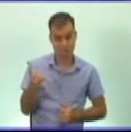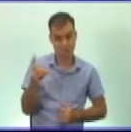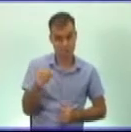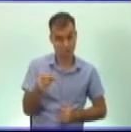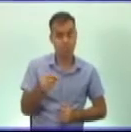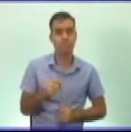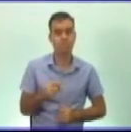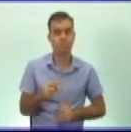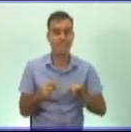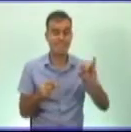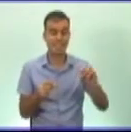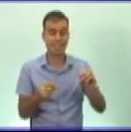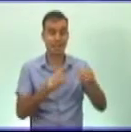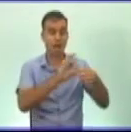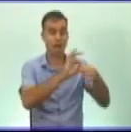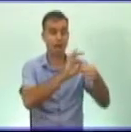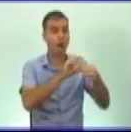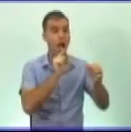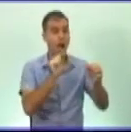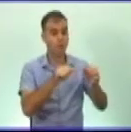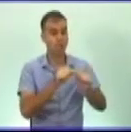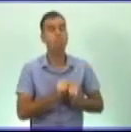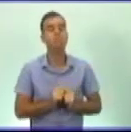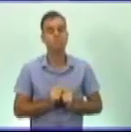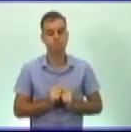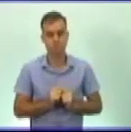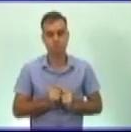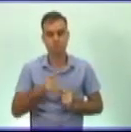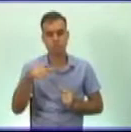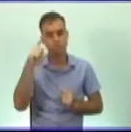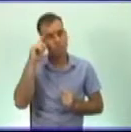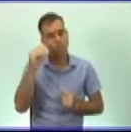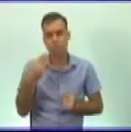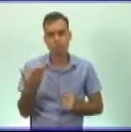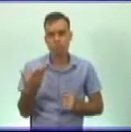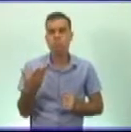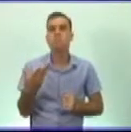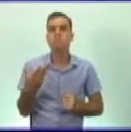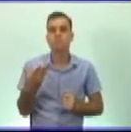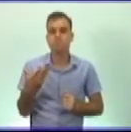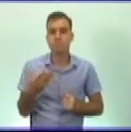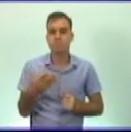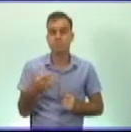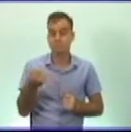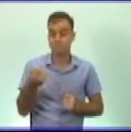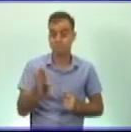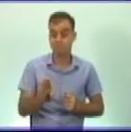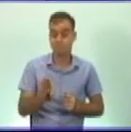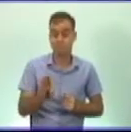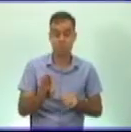grados. Luego, tenemos que saber también que el área de la base es pi por el radio cuadrado.